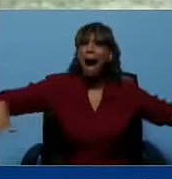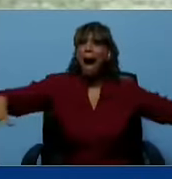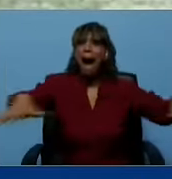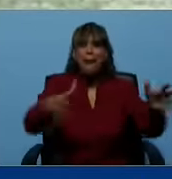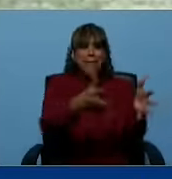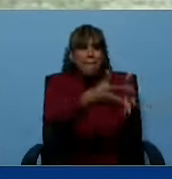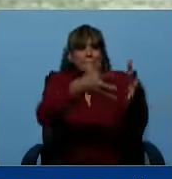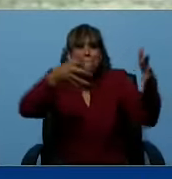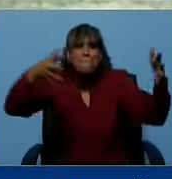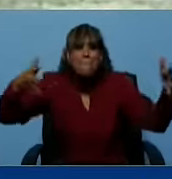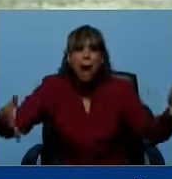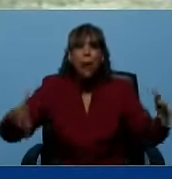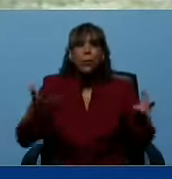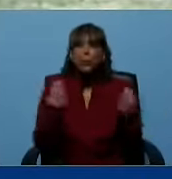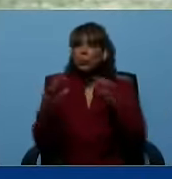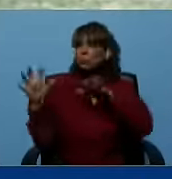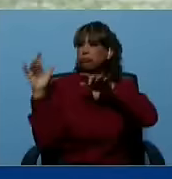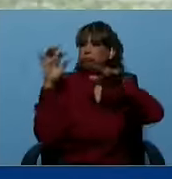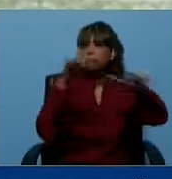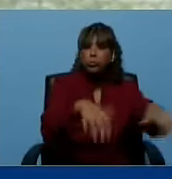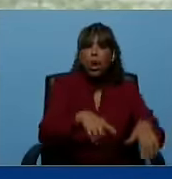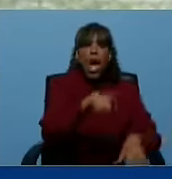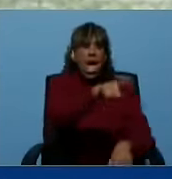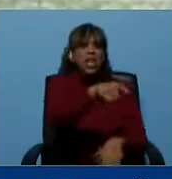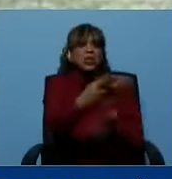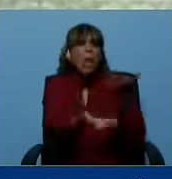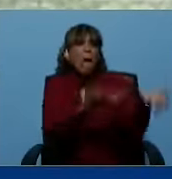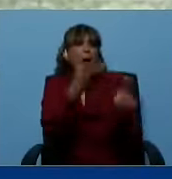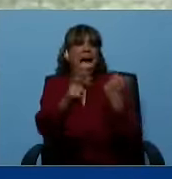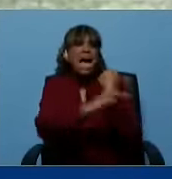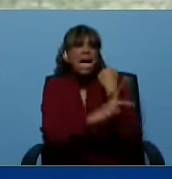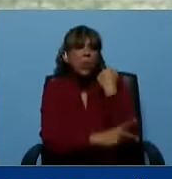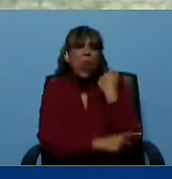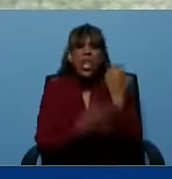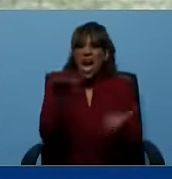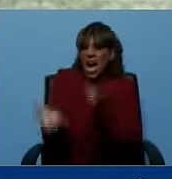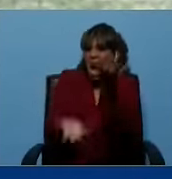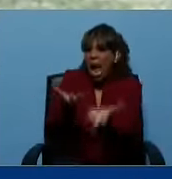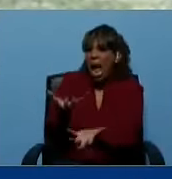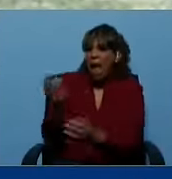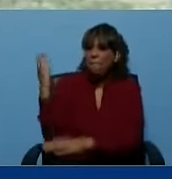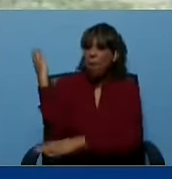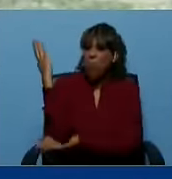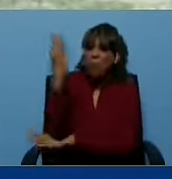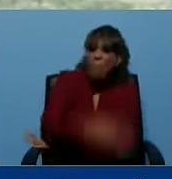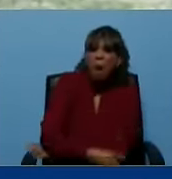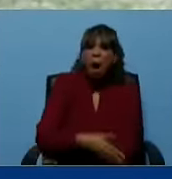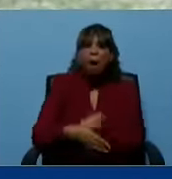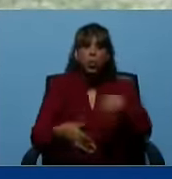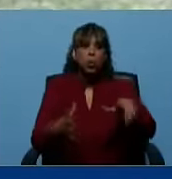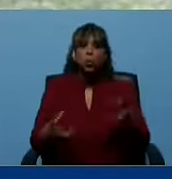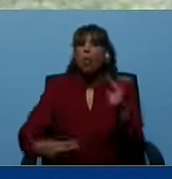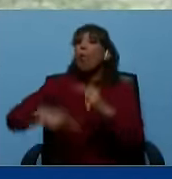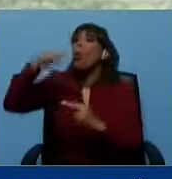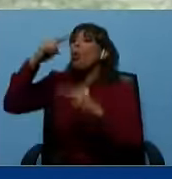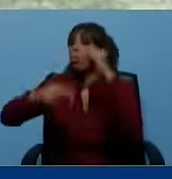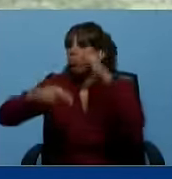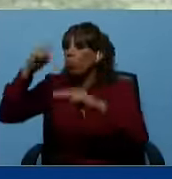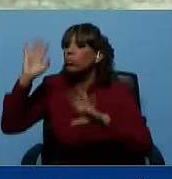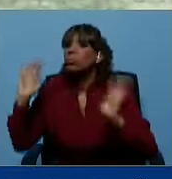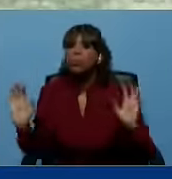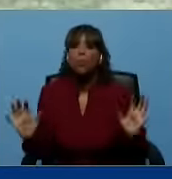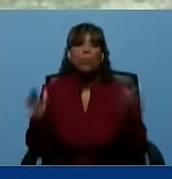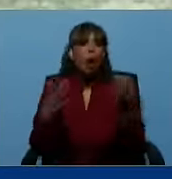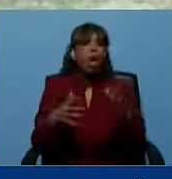bellezas. Mientras ellos queman parques, tumban estatuas y destruyen, nosotros construimos y